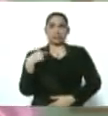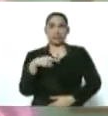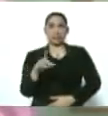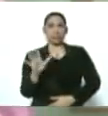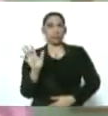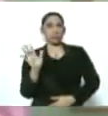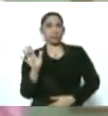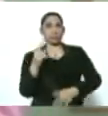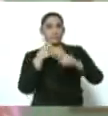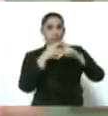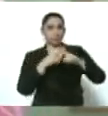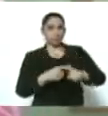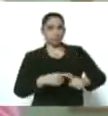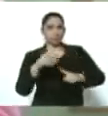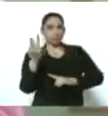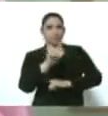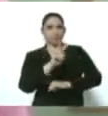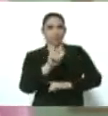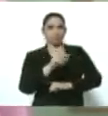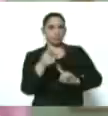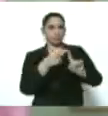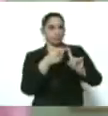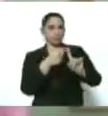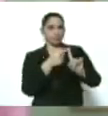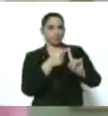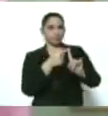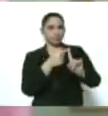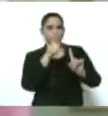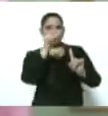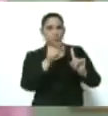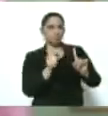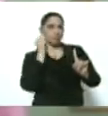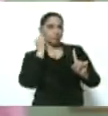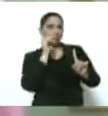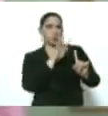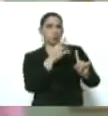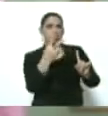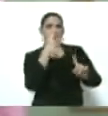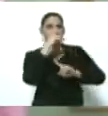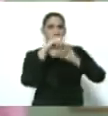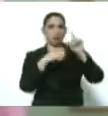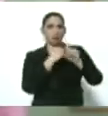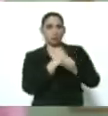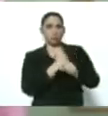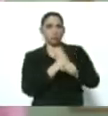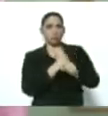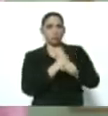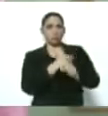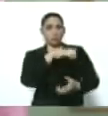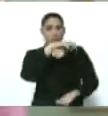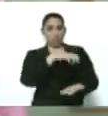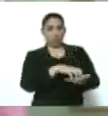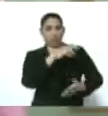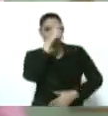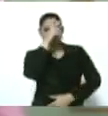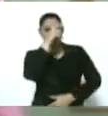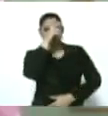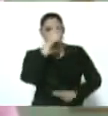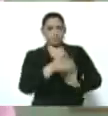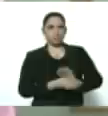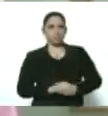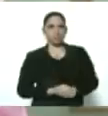el registro en Venezuela. El primero de esos casos es una mujer de 42 años, natural del estado Falcón,